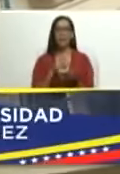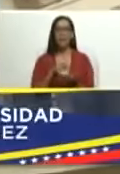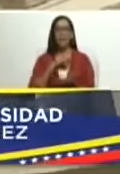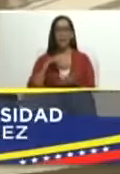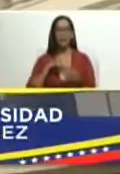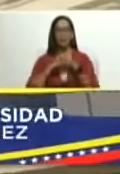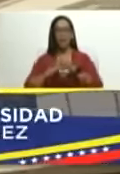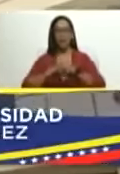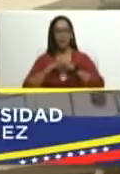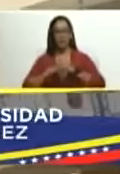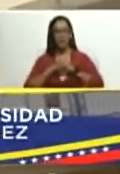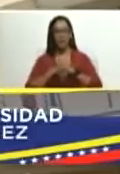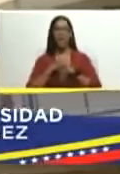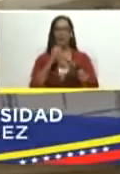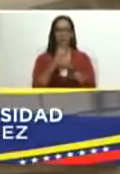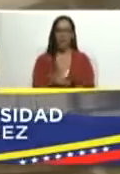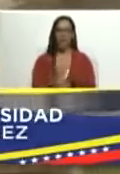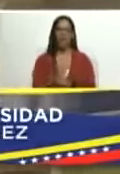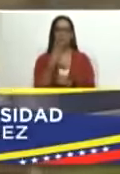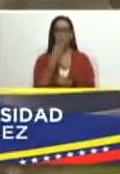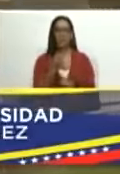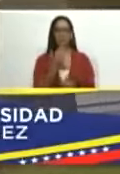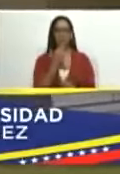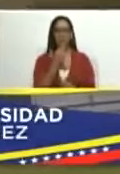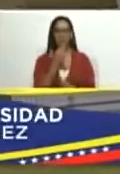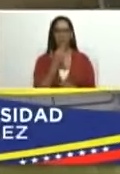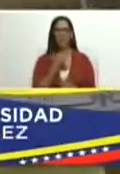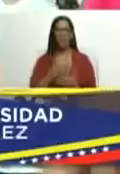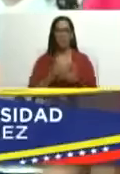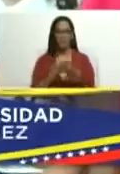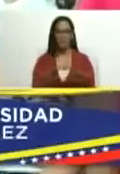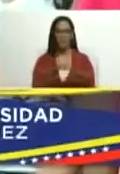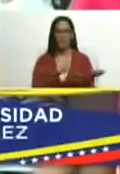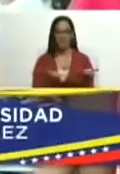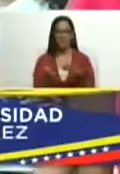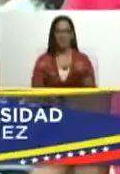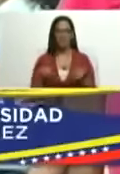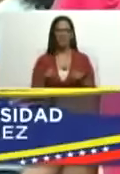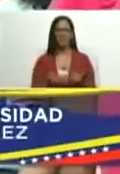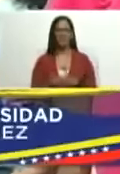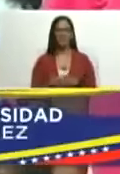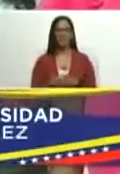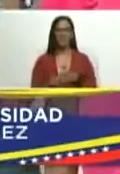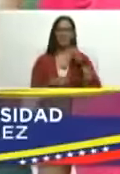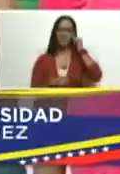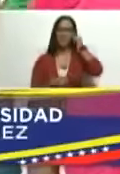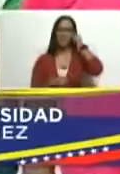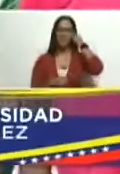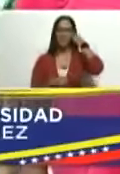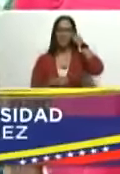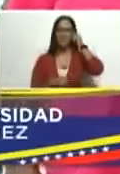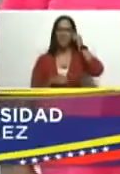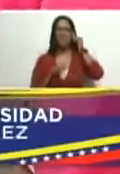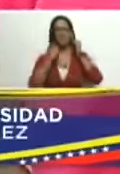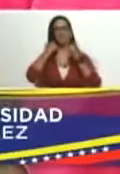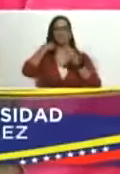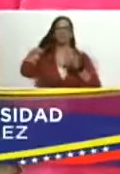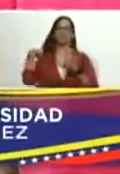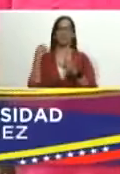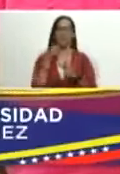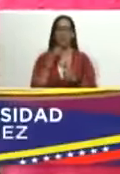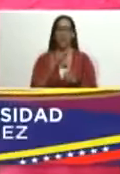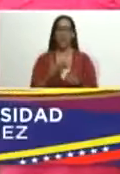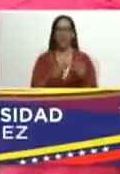nuestras oraciones y esperamos que nos visite pronto para darle una buena bienvenida aquí. Bueno, presidente, ya